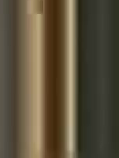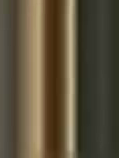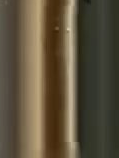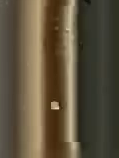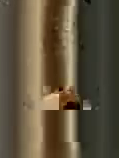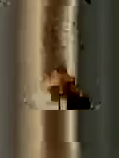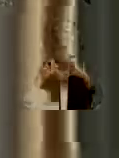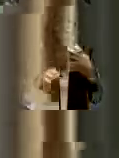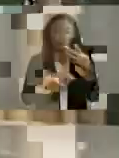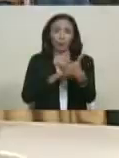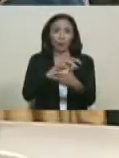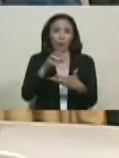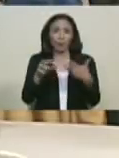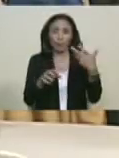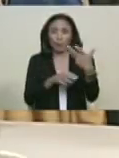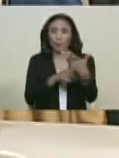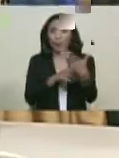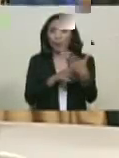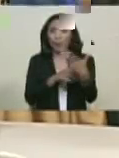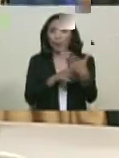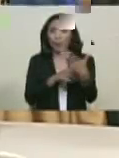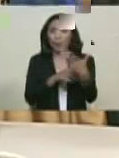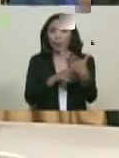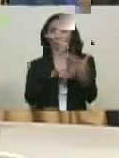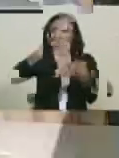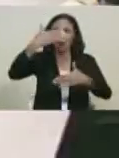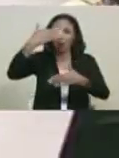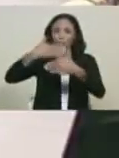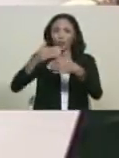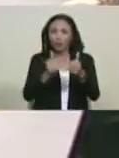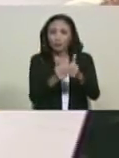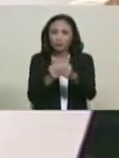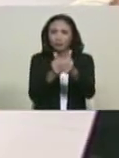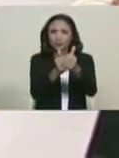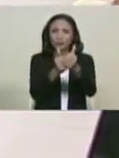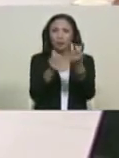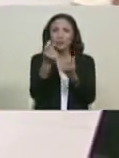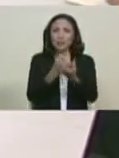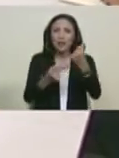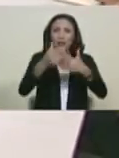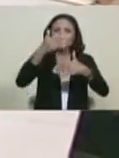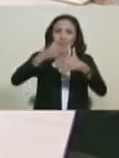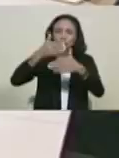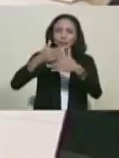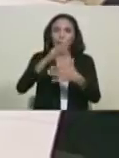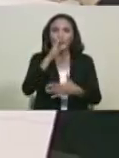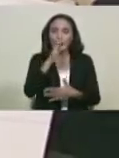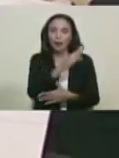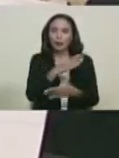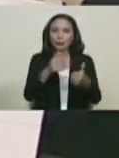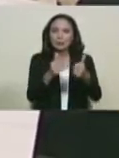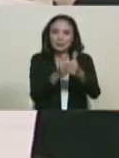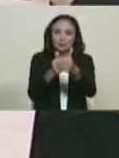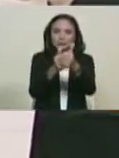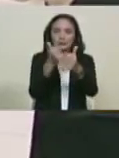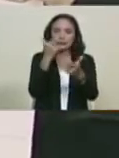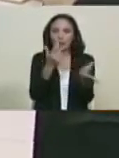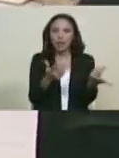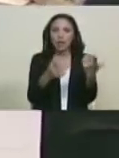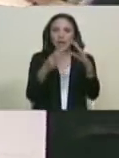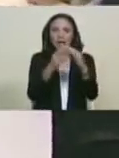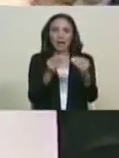fuera con bloqueo no financiero persecución de cuentas asfixia financiera